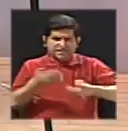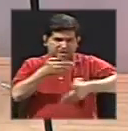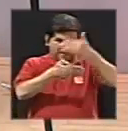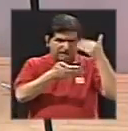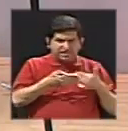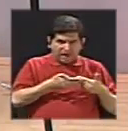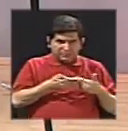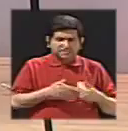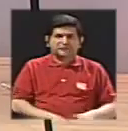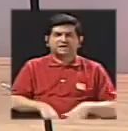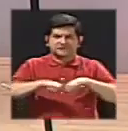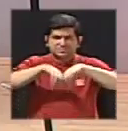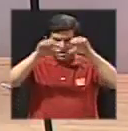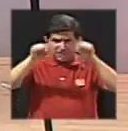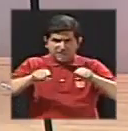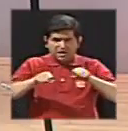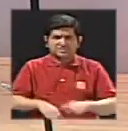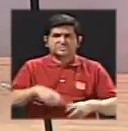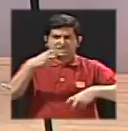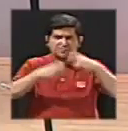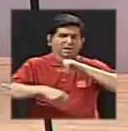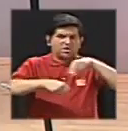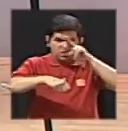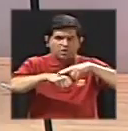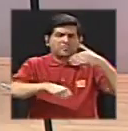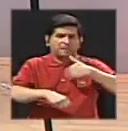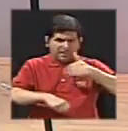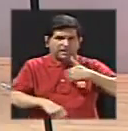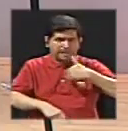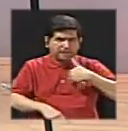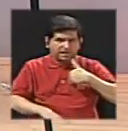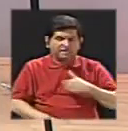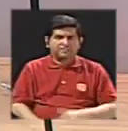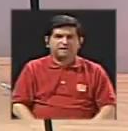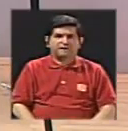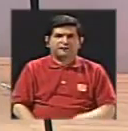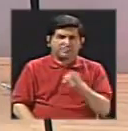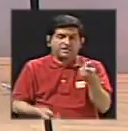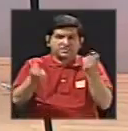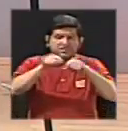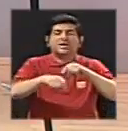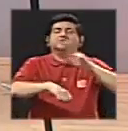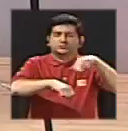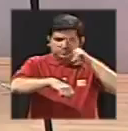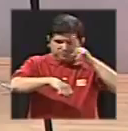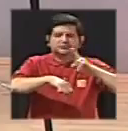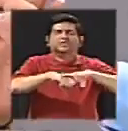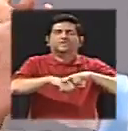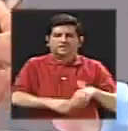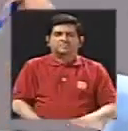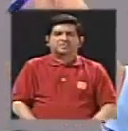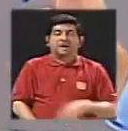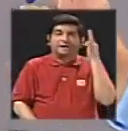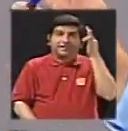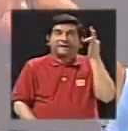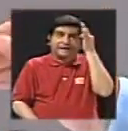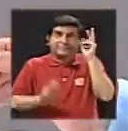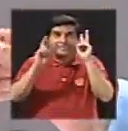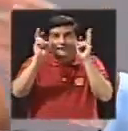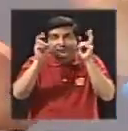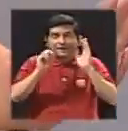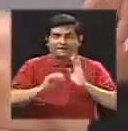digamos, de los problemas usuales que ocurren en el lo normal, en la sana teoría, lo normal,